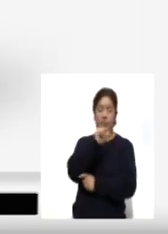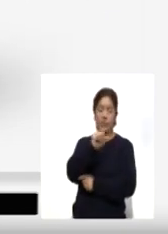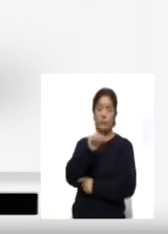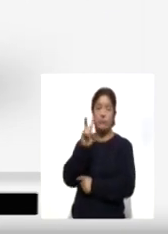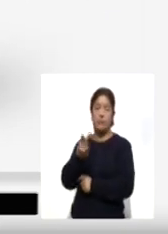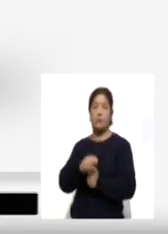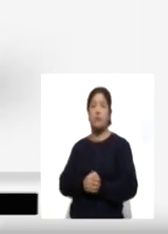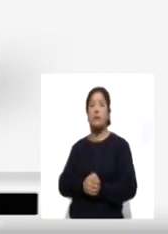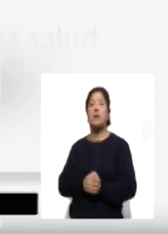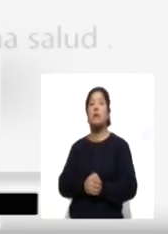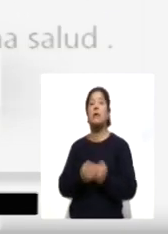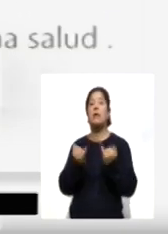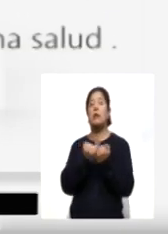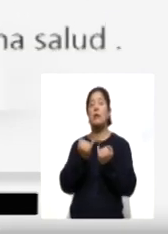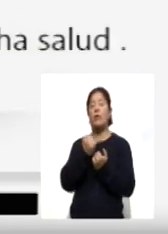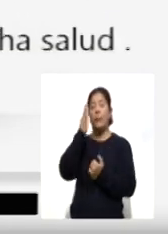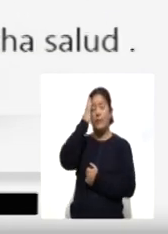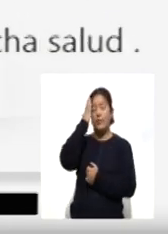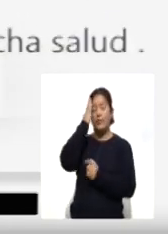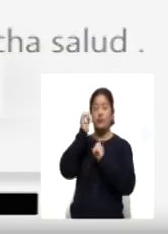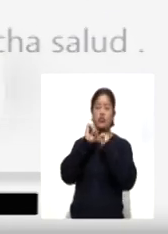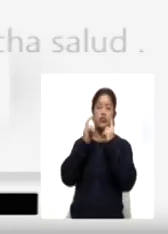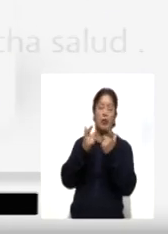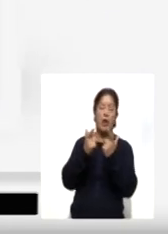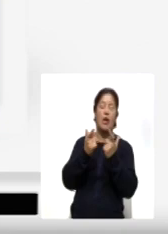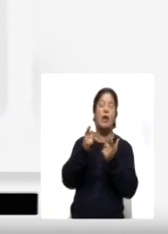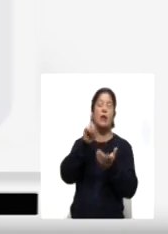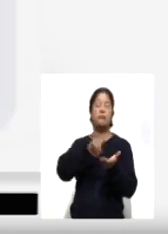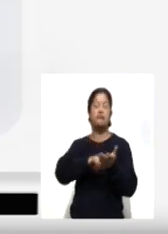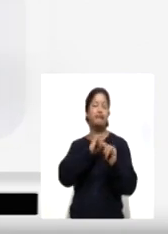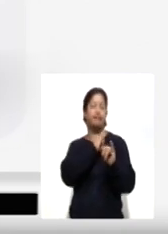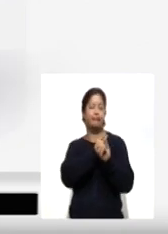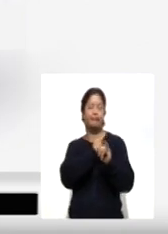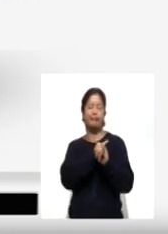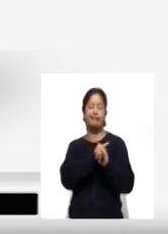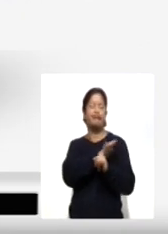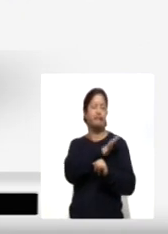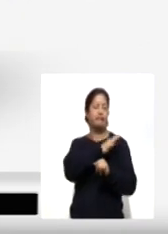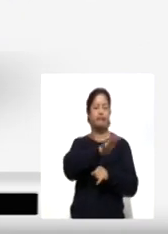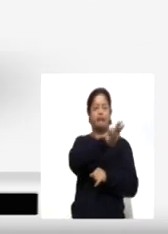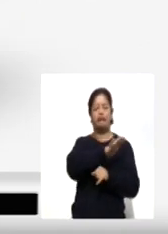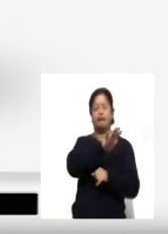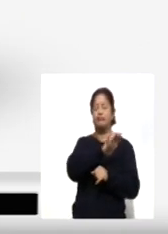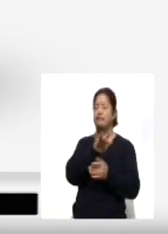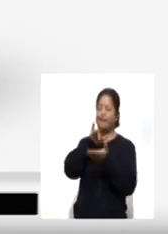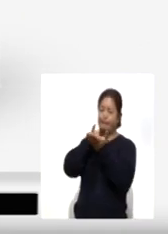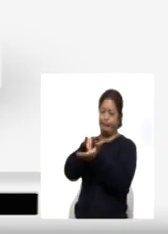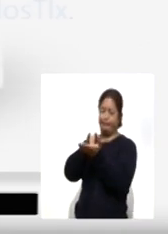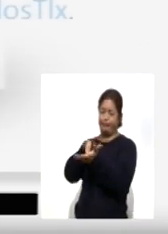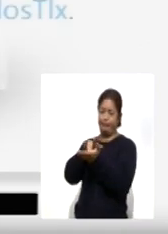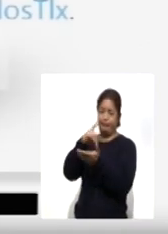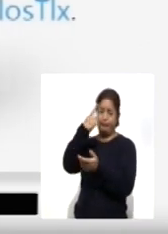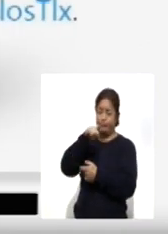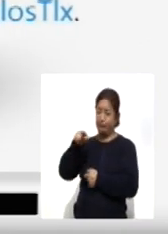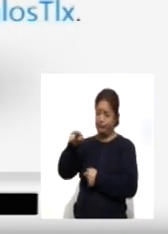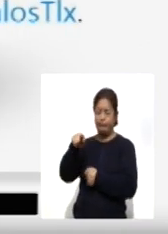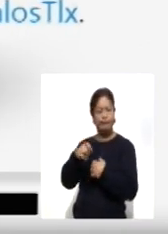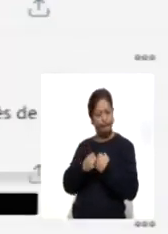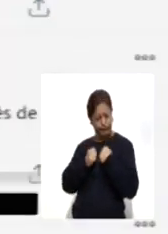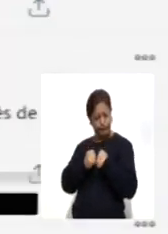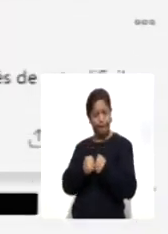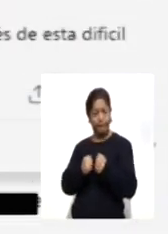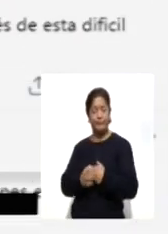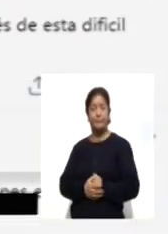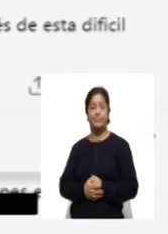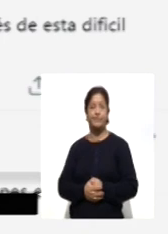Varela, así como liderazgos sociales e internautas en general, mostraron su apoyo para que la aspirante a la gubernatura venza la enfermedad.